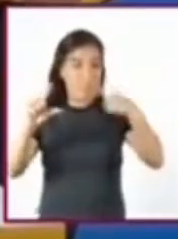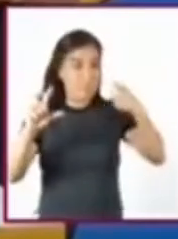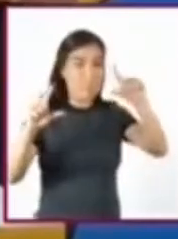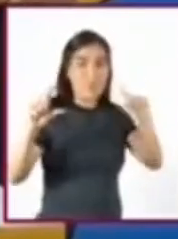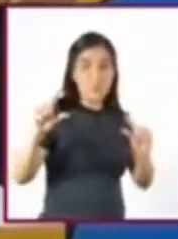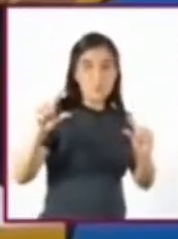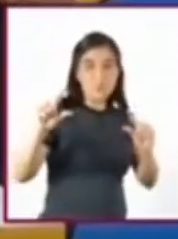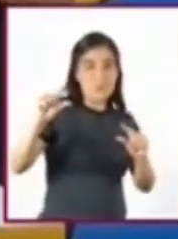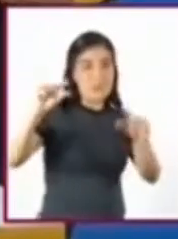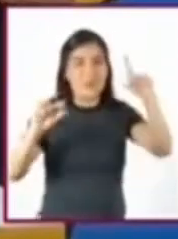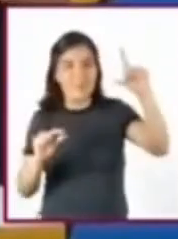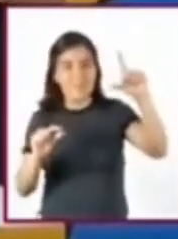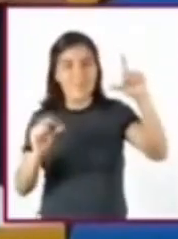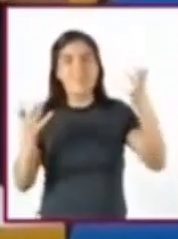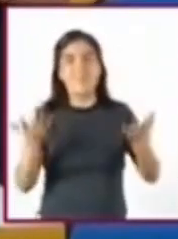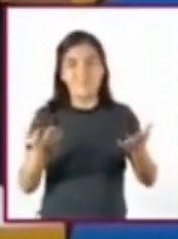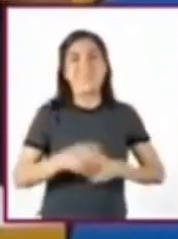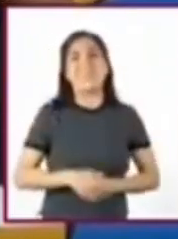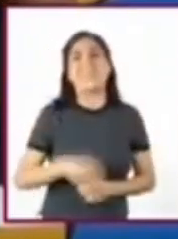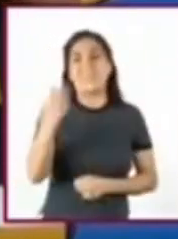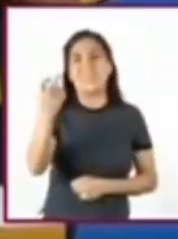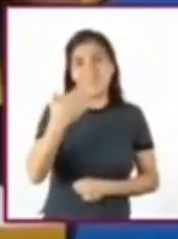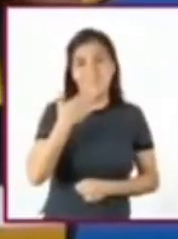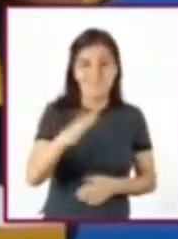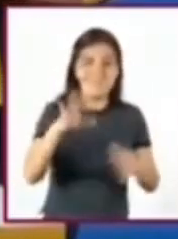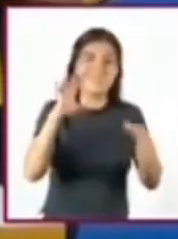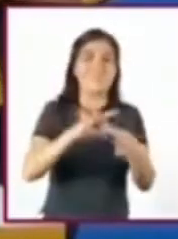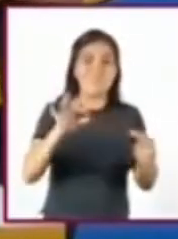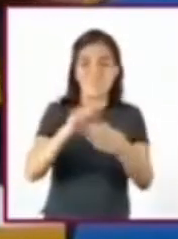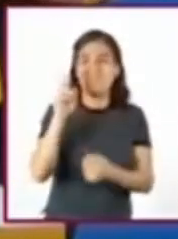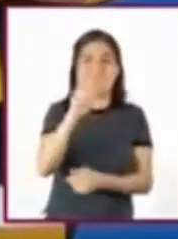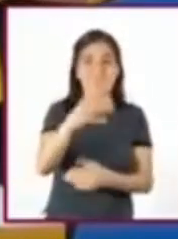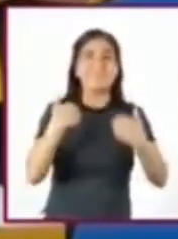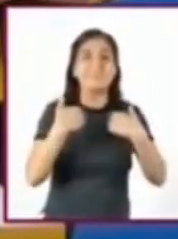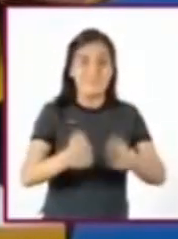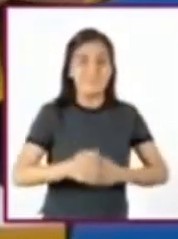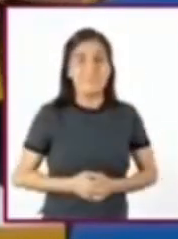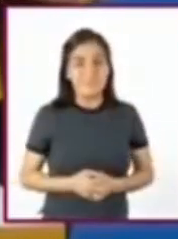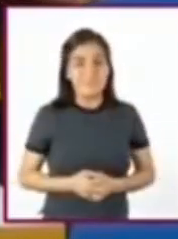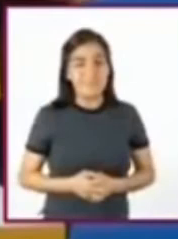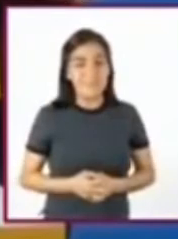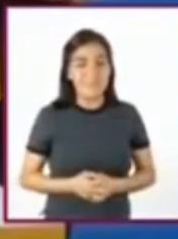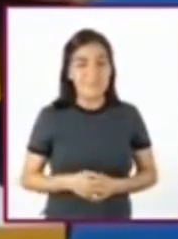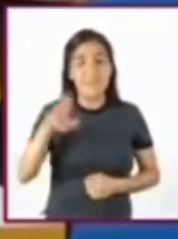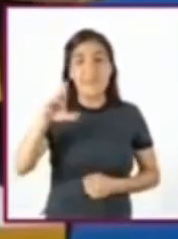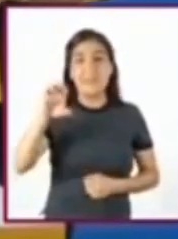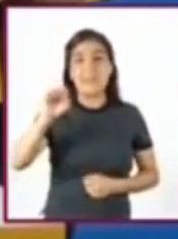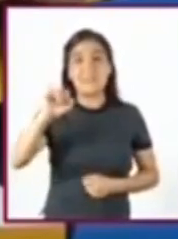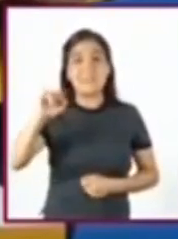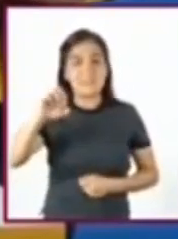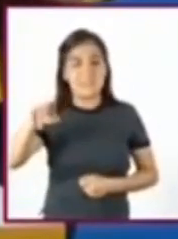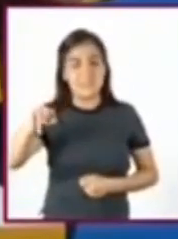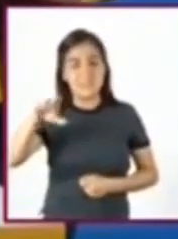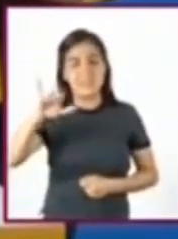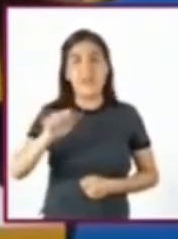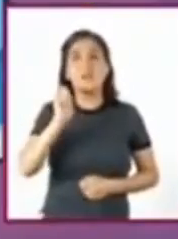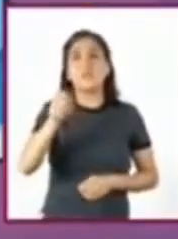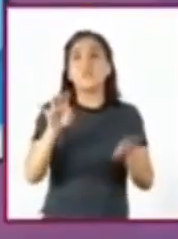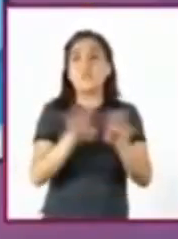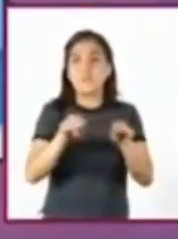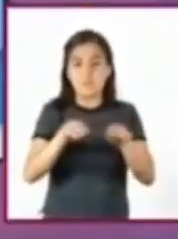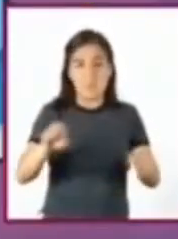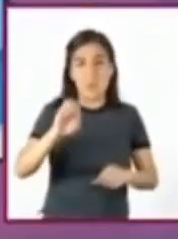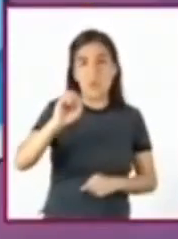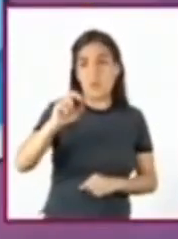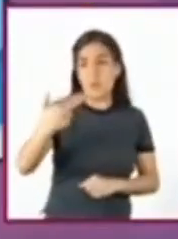y viceversa. Excelente observación, Enrique. La resistencia se mide en ohms y recibe su nombre en